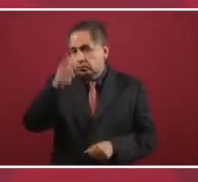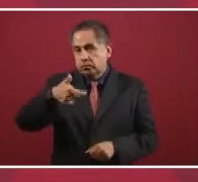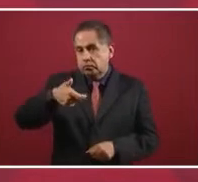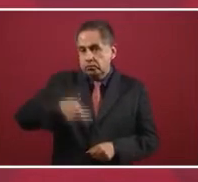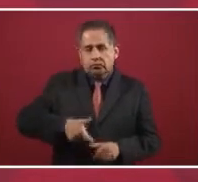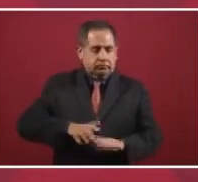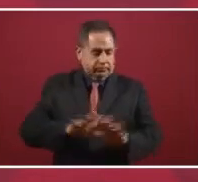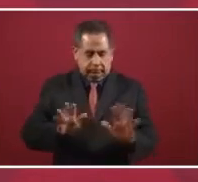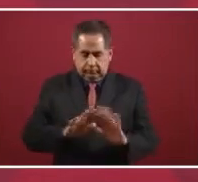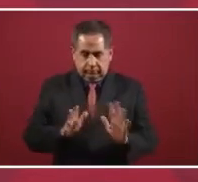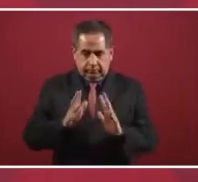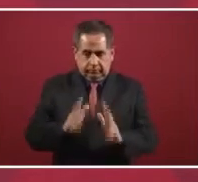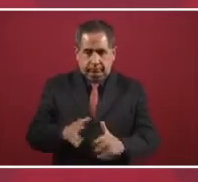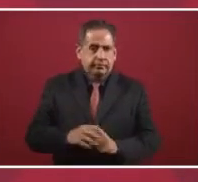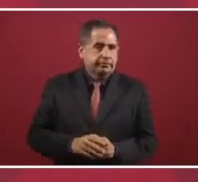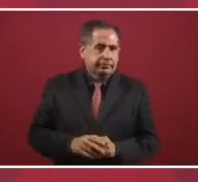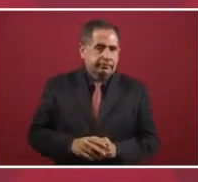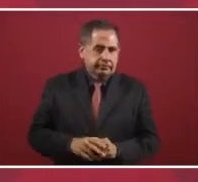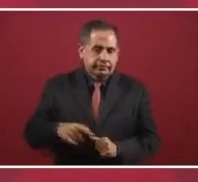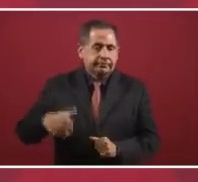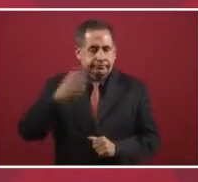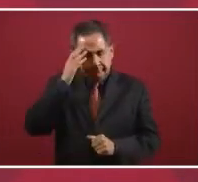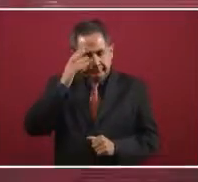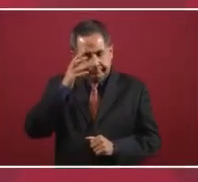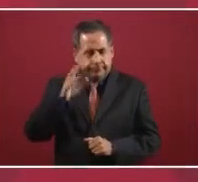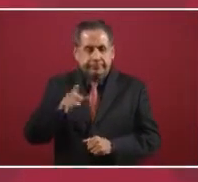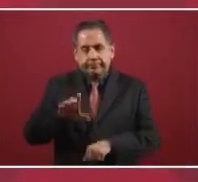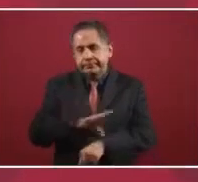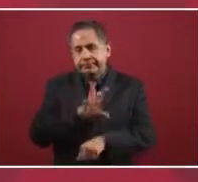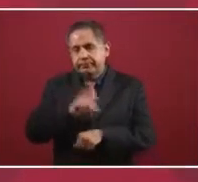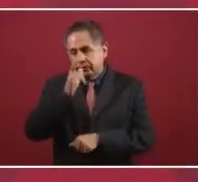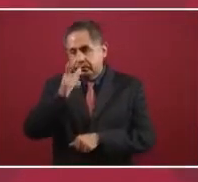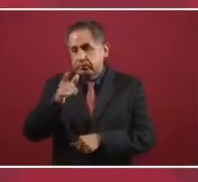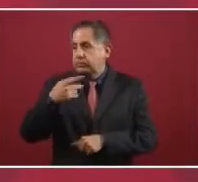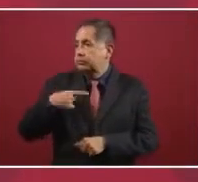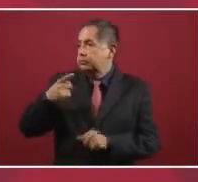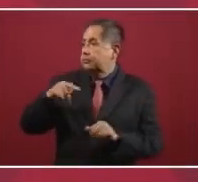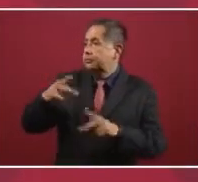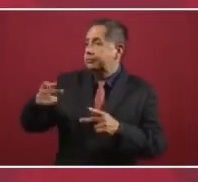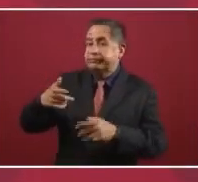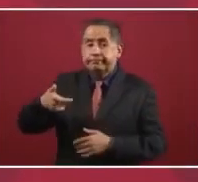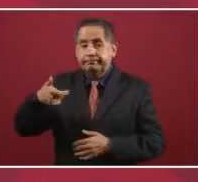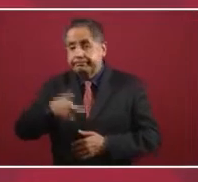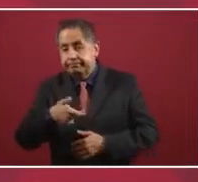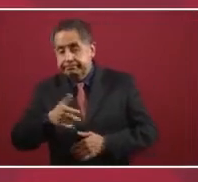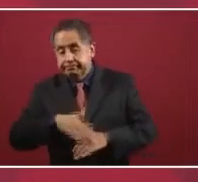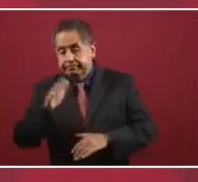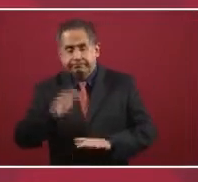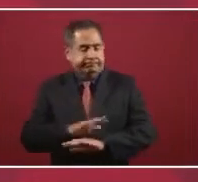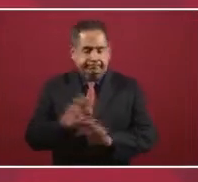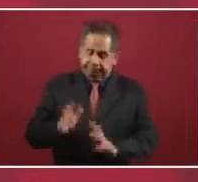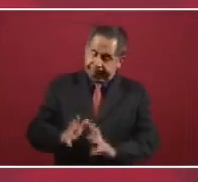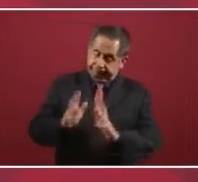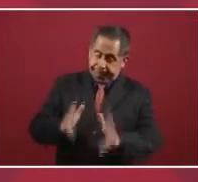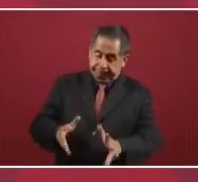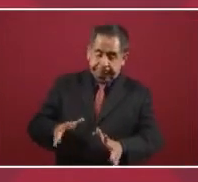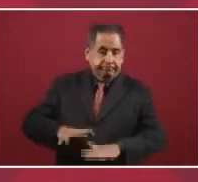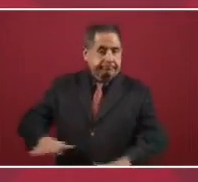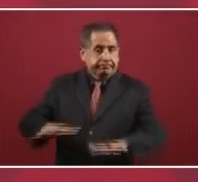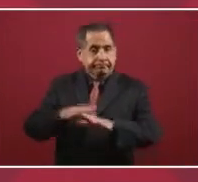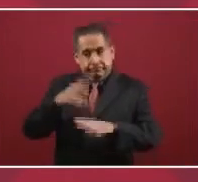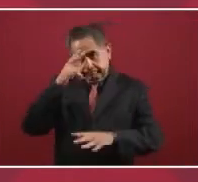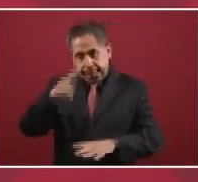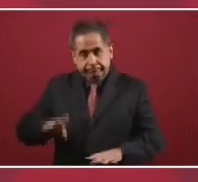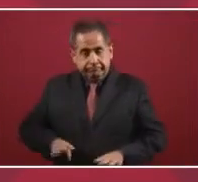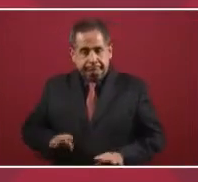como coloquialmente se conoce, para la población, para el pueblo de México.